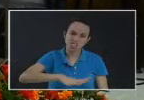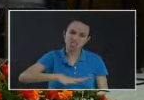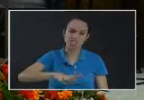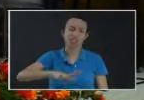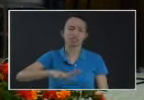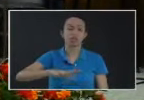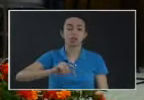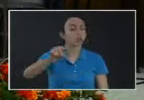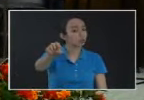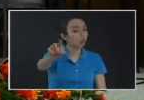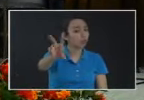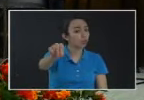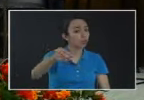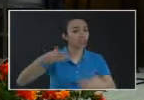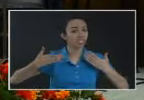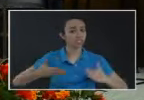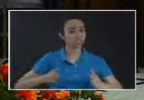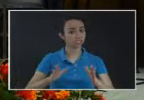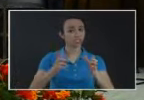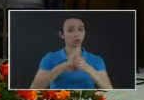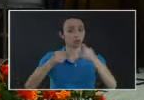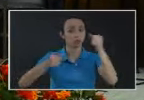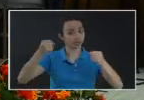Tú no naciste con carro.